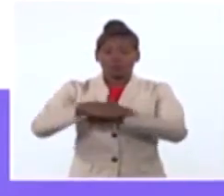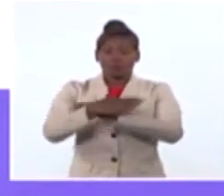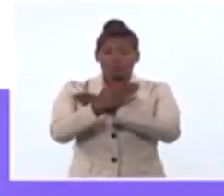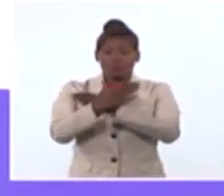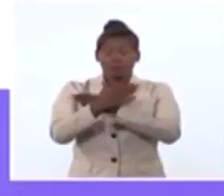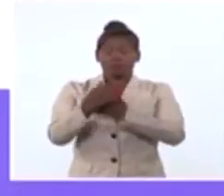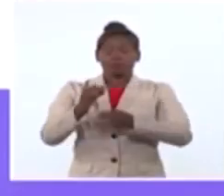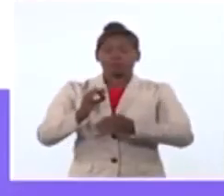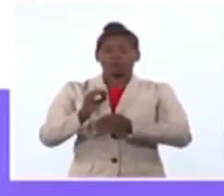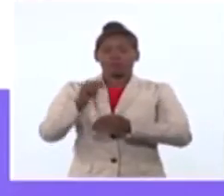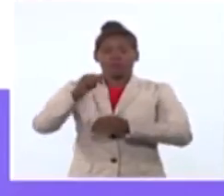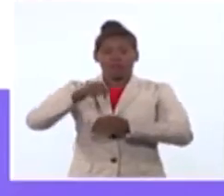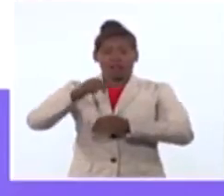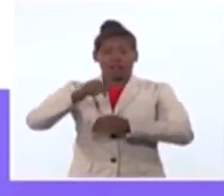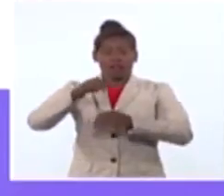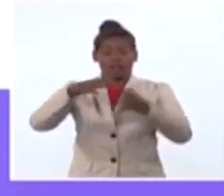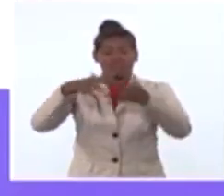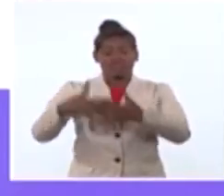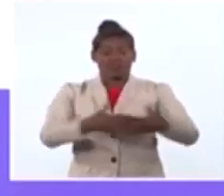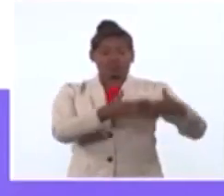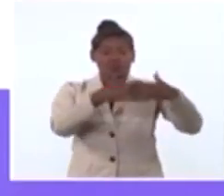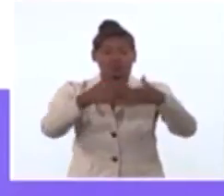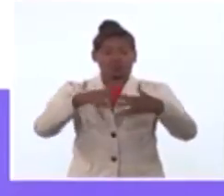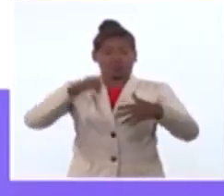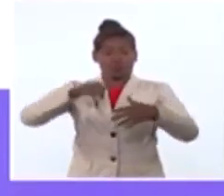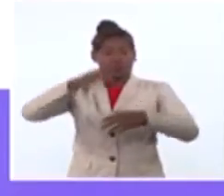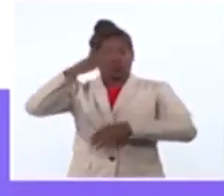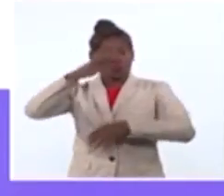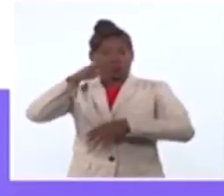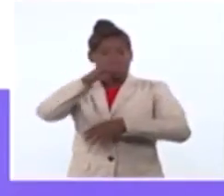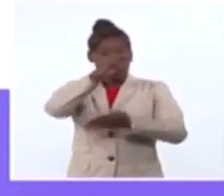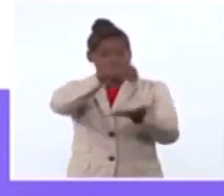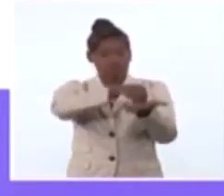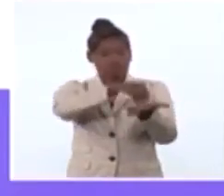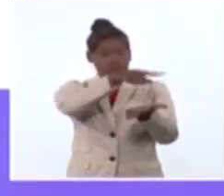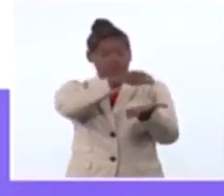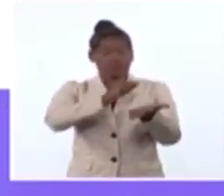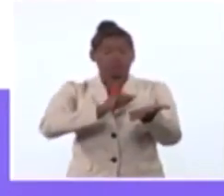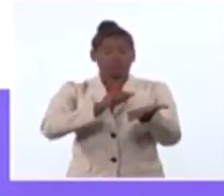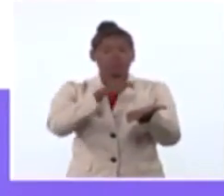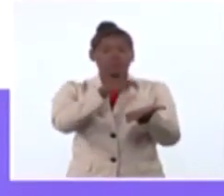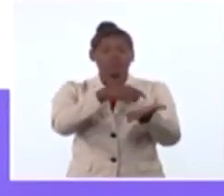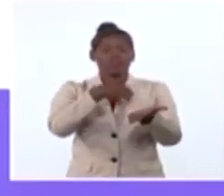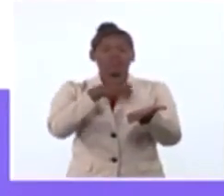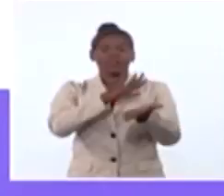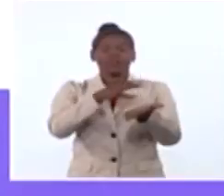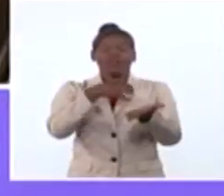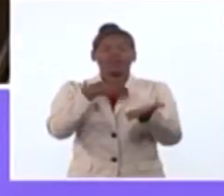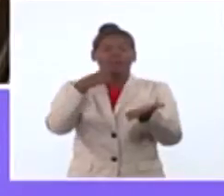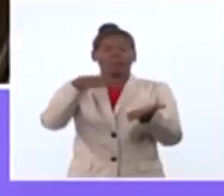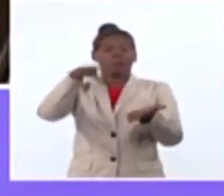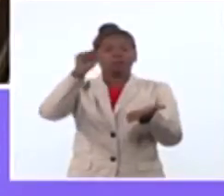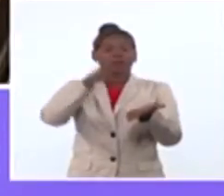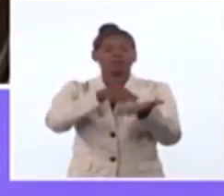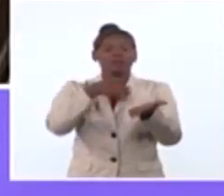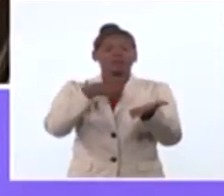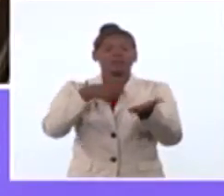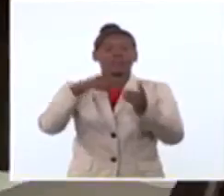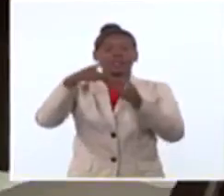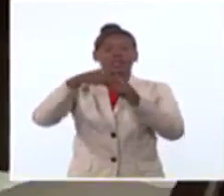solo en la red Twitter 59 mensajes, 36 de